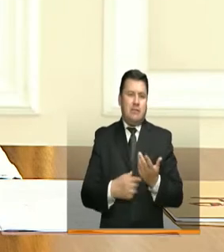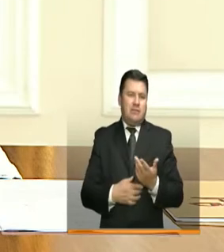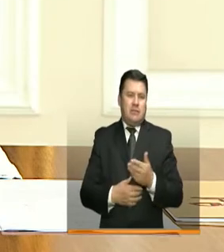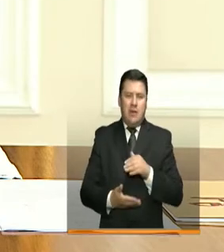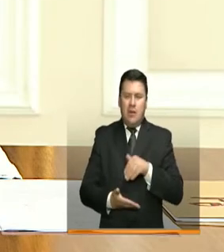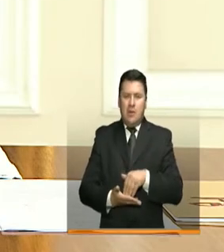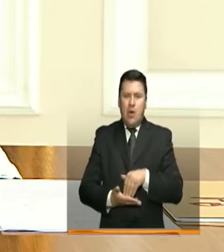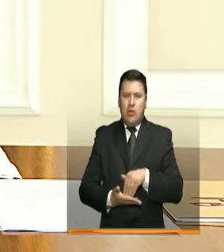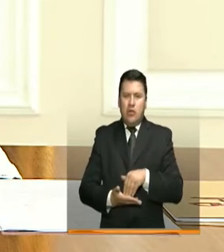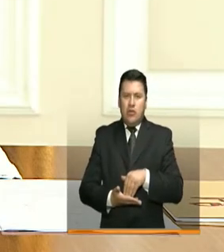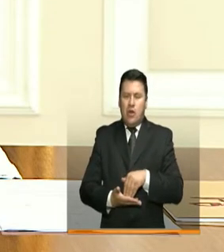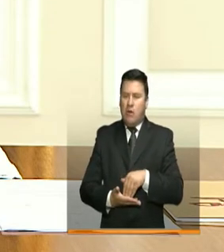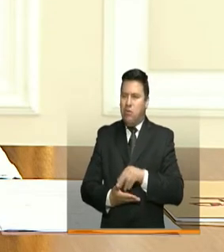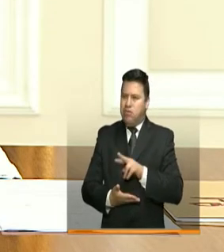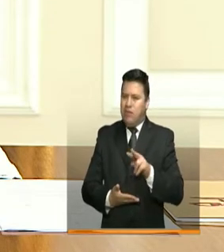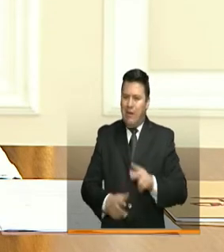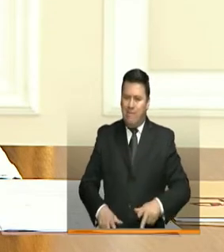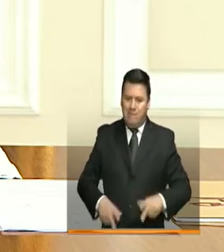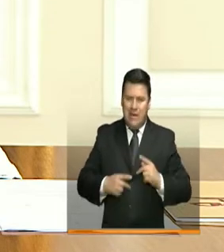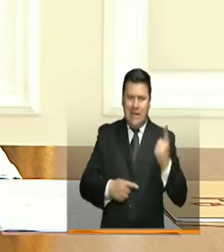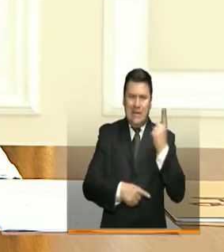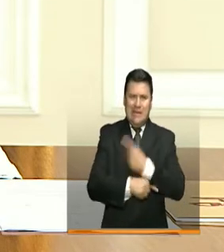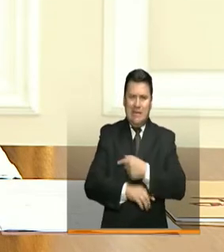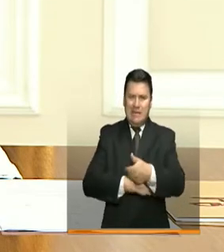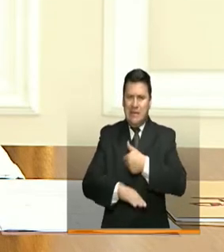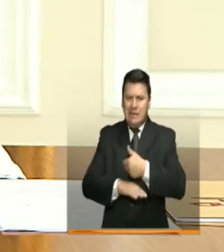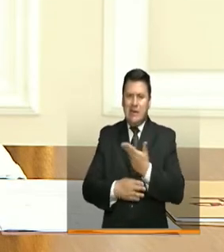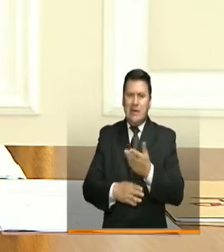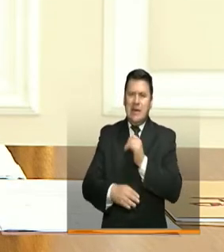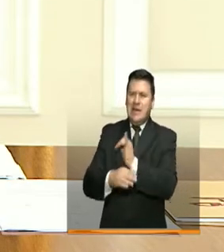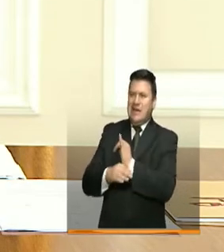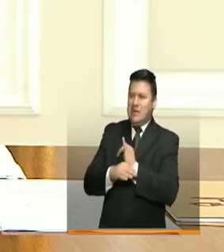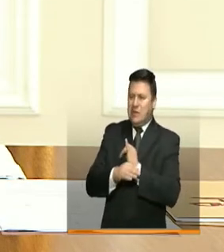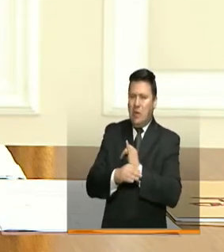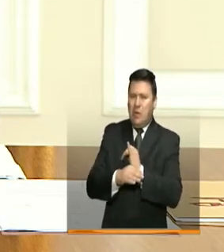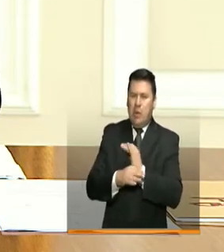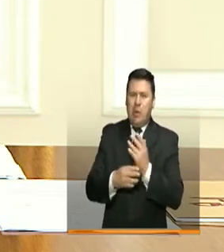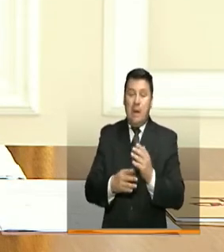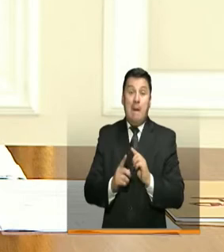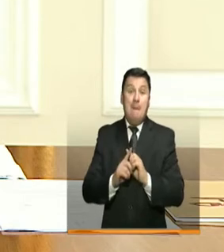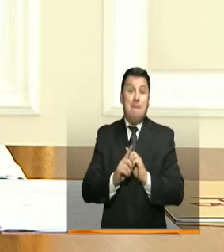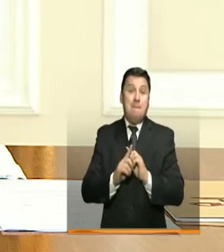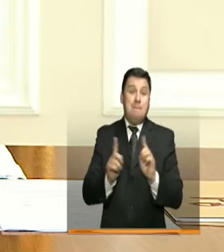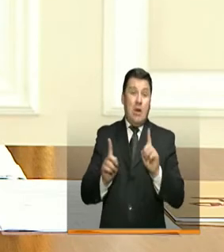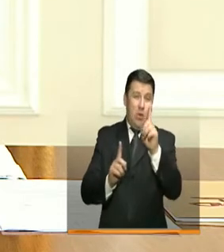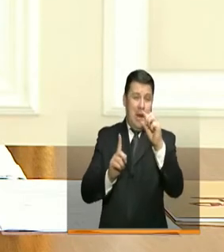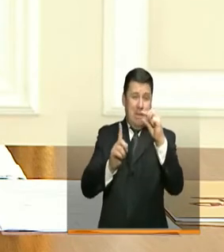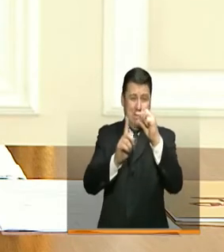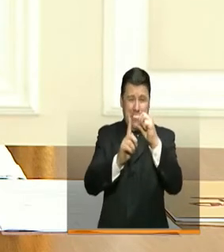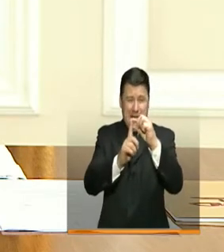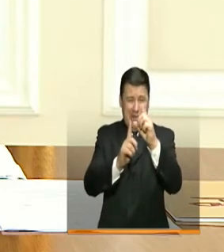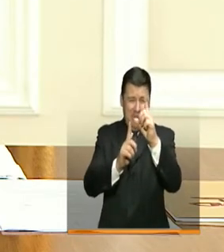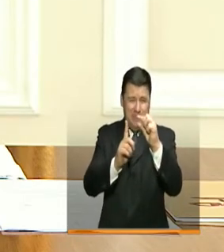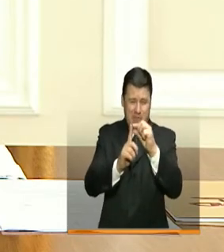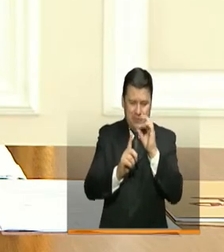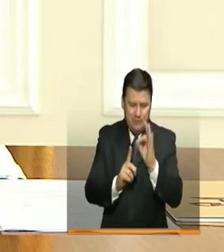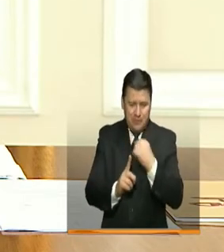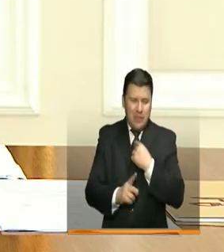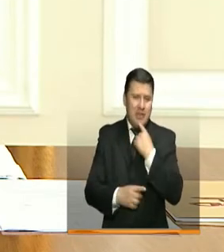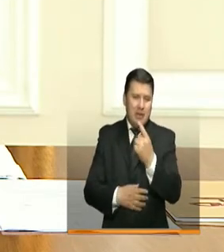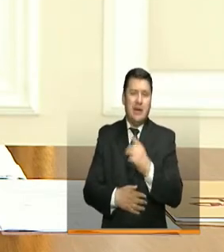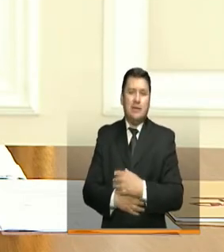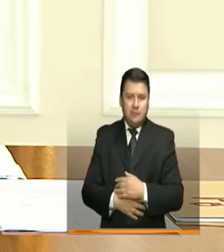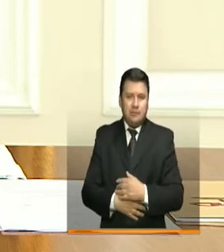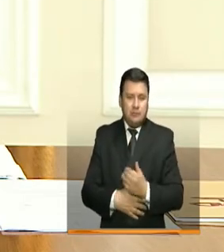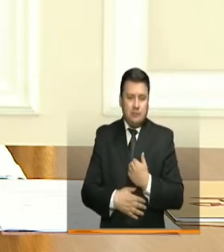vista, en nuestra vida cotidiana, en el funcionamiento de muchas instituciones. Pero hay una palabra que yo siempre menciono